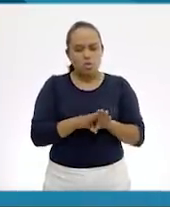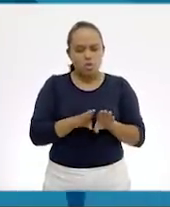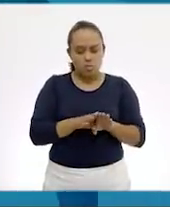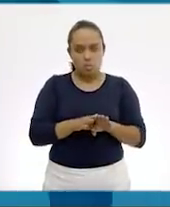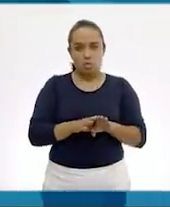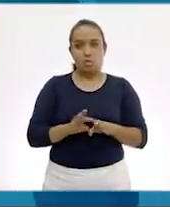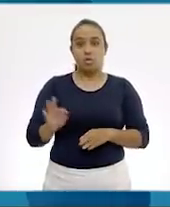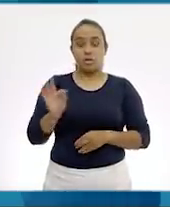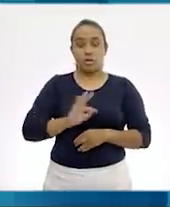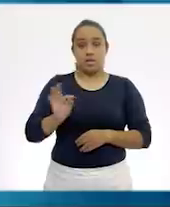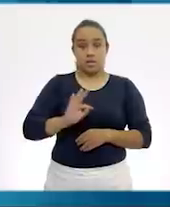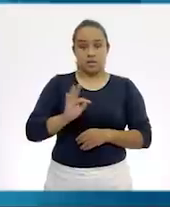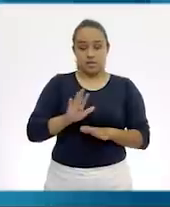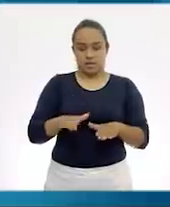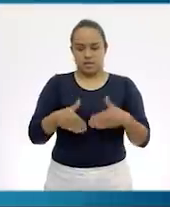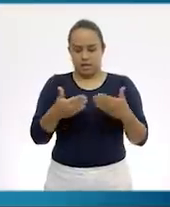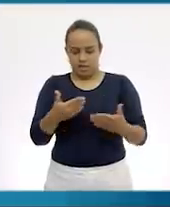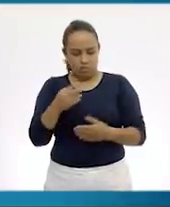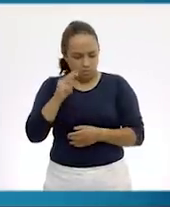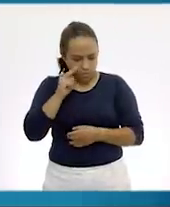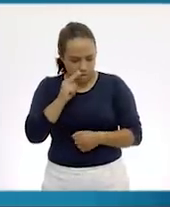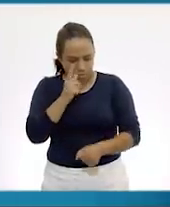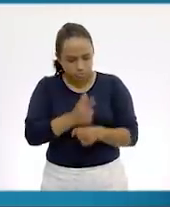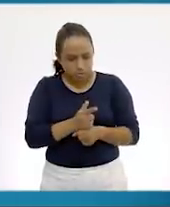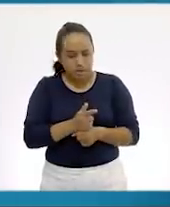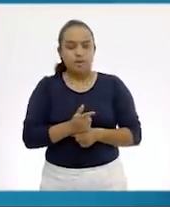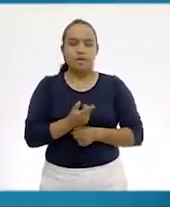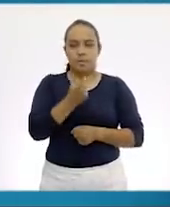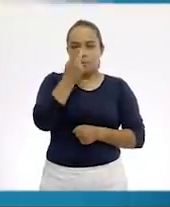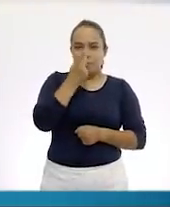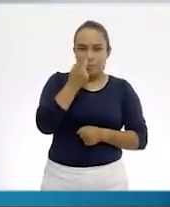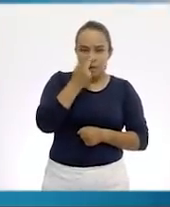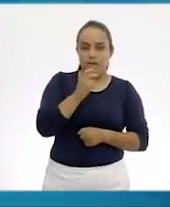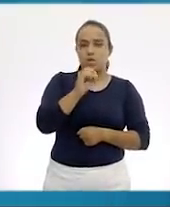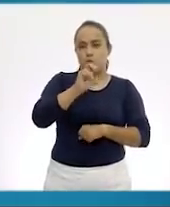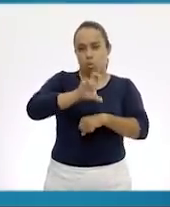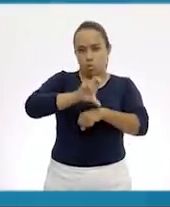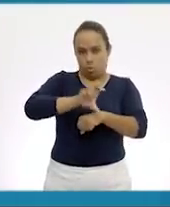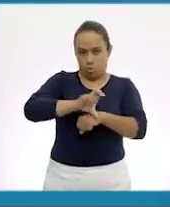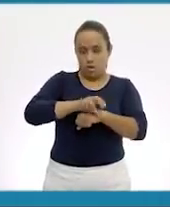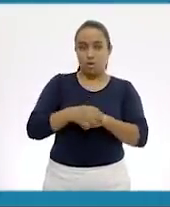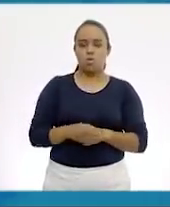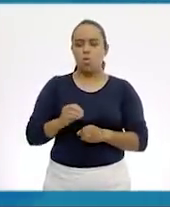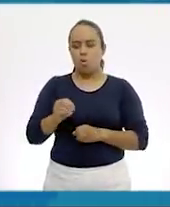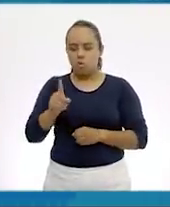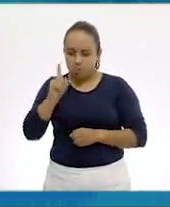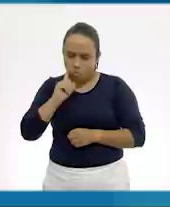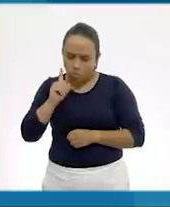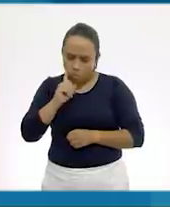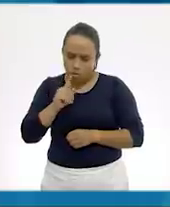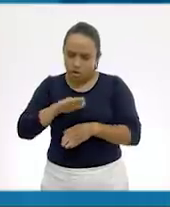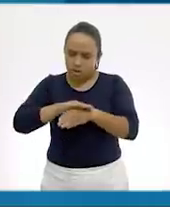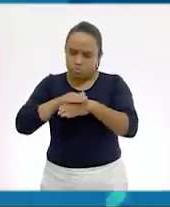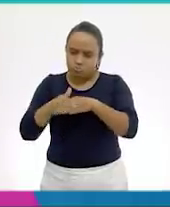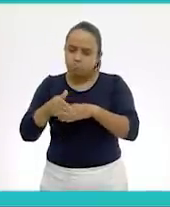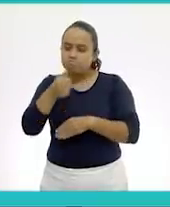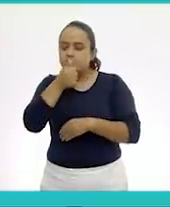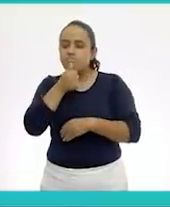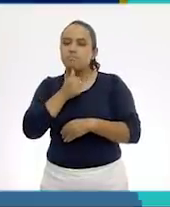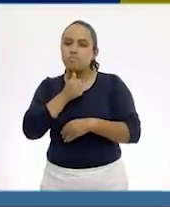rasgos sus órganos sexuales externos son pene y testículos. O como niña, si tiene